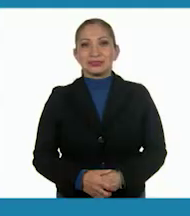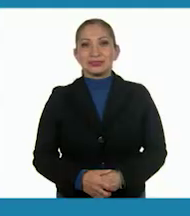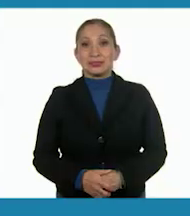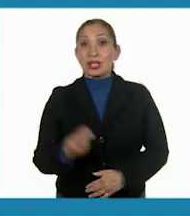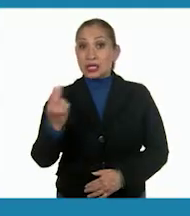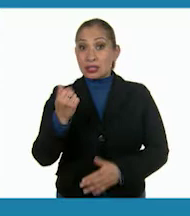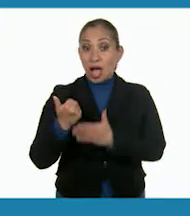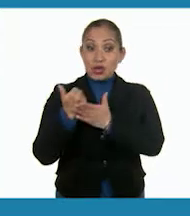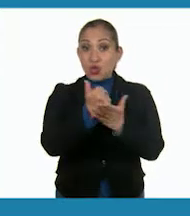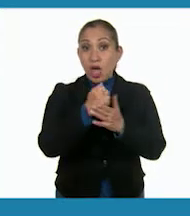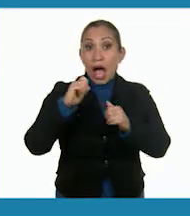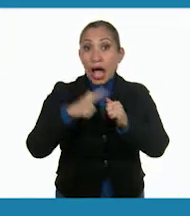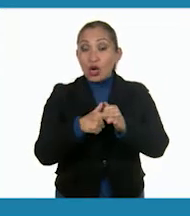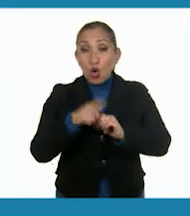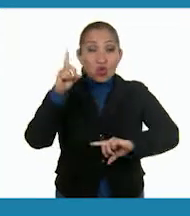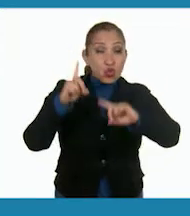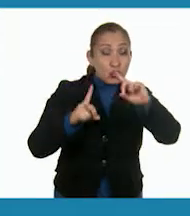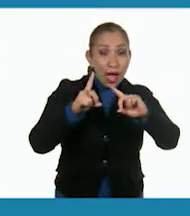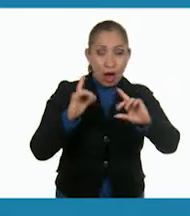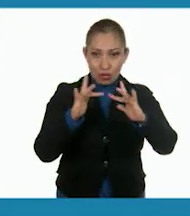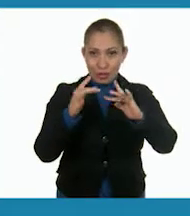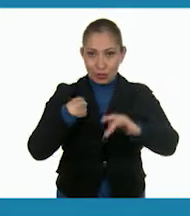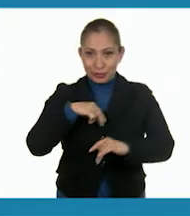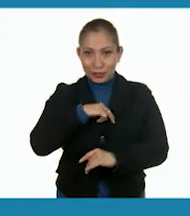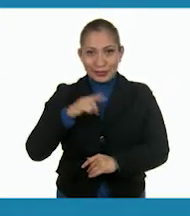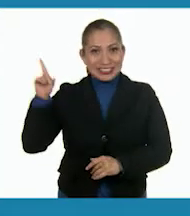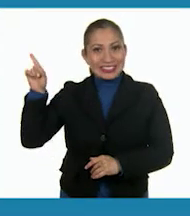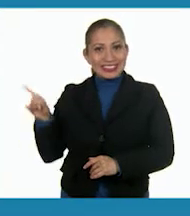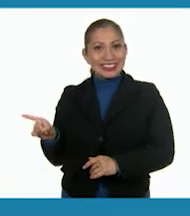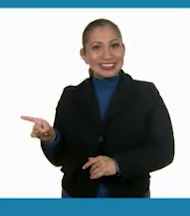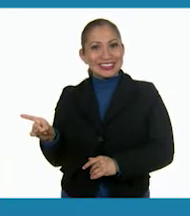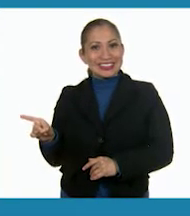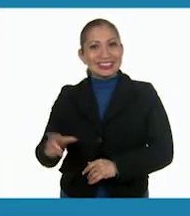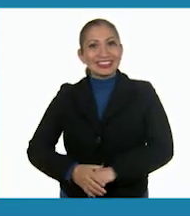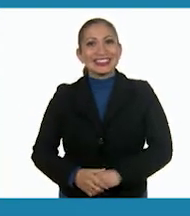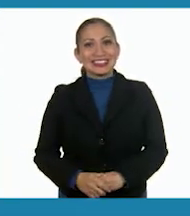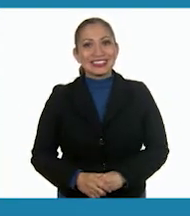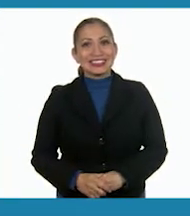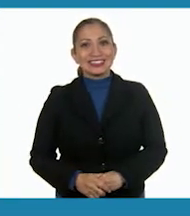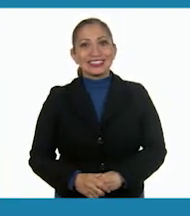Si necesitas ayuda para responder tus dudas, contáctanos.